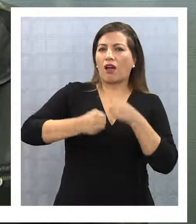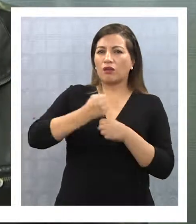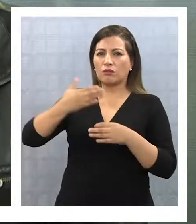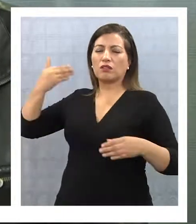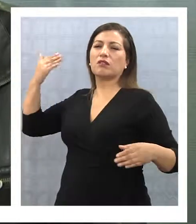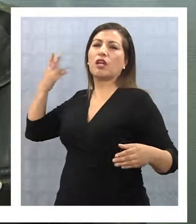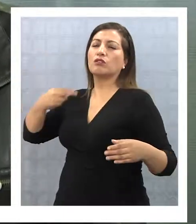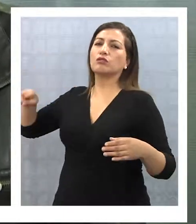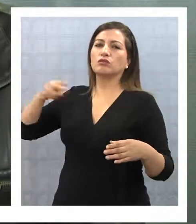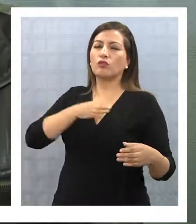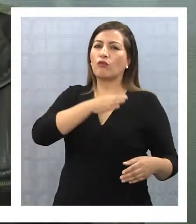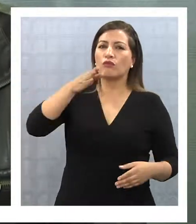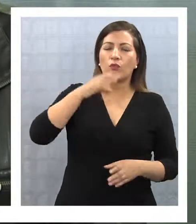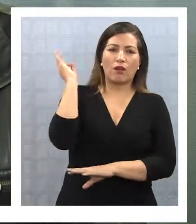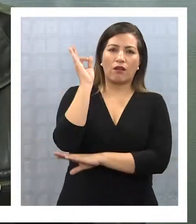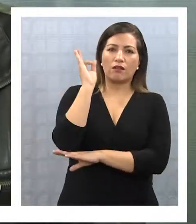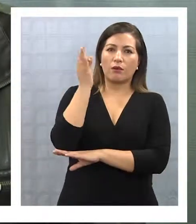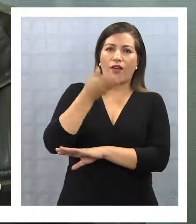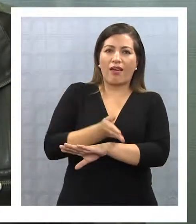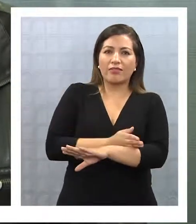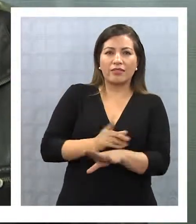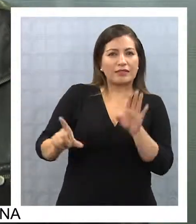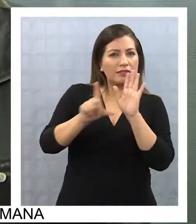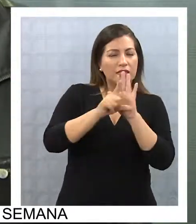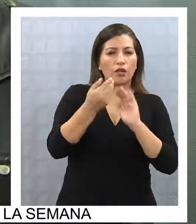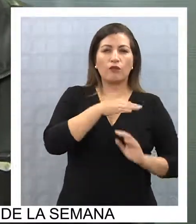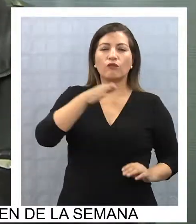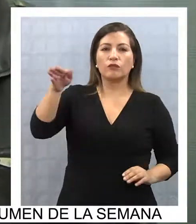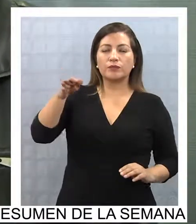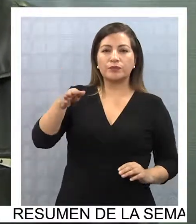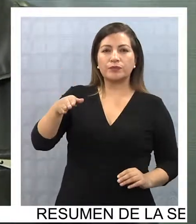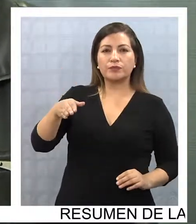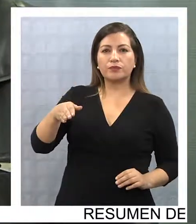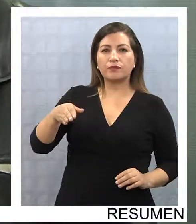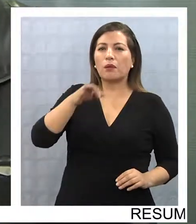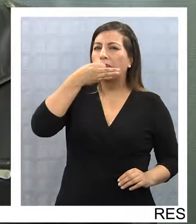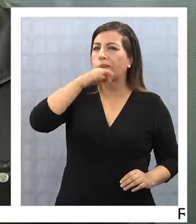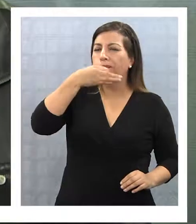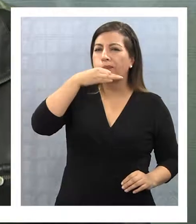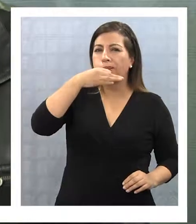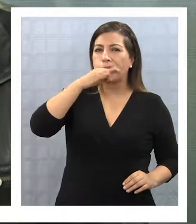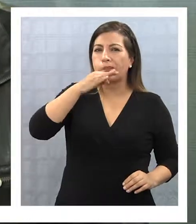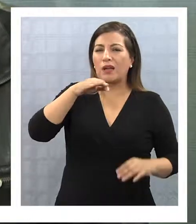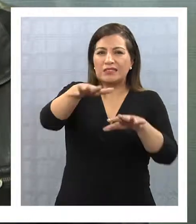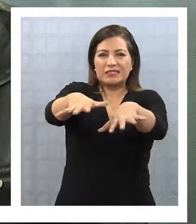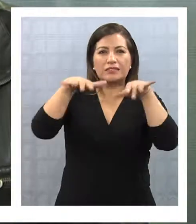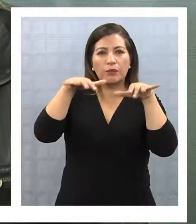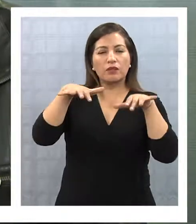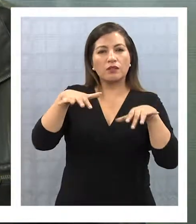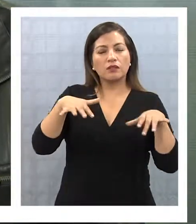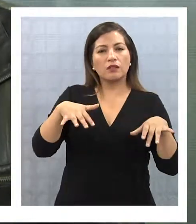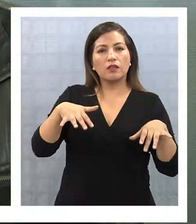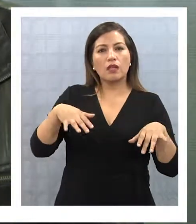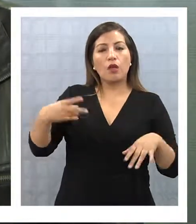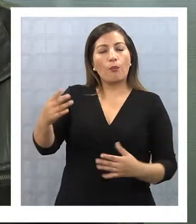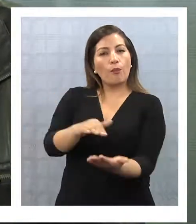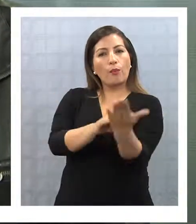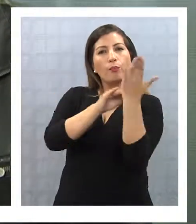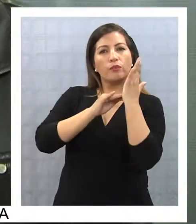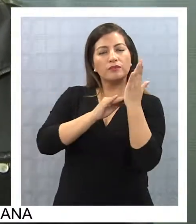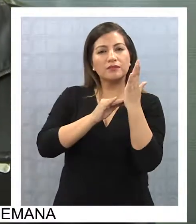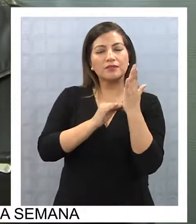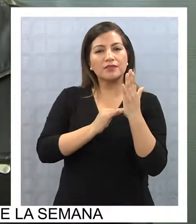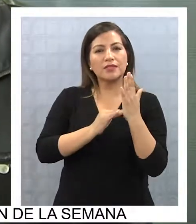¿cierto?, cuando antes que saliera la ley, en una charla, ¿cierto?, en un seminario donde daban a conocer,